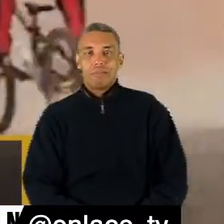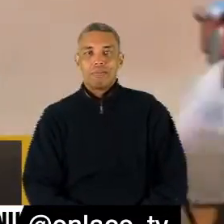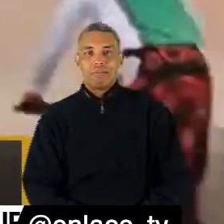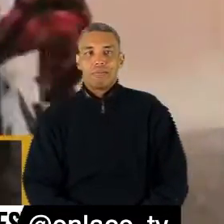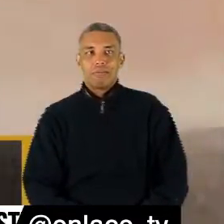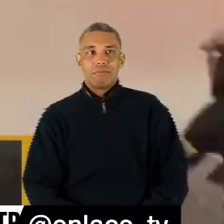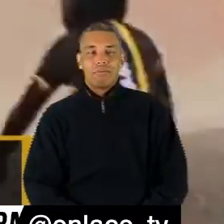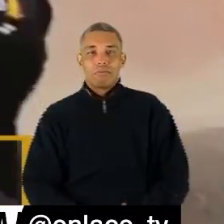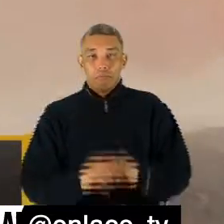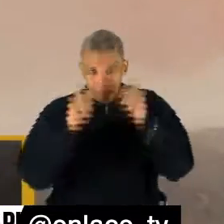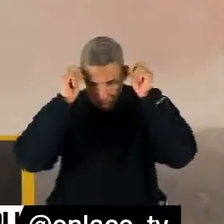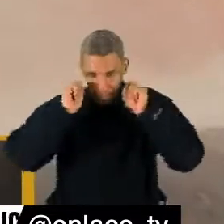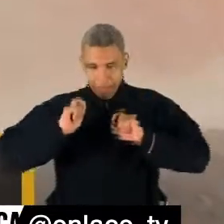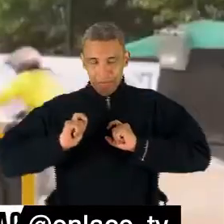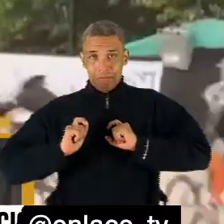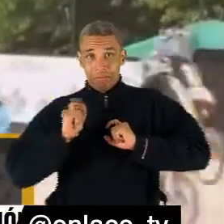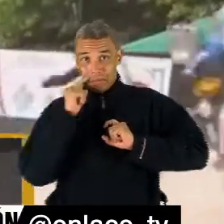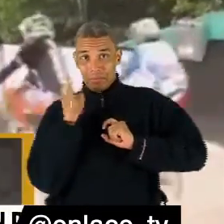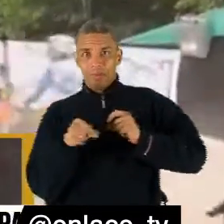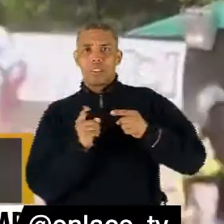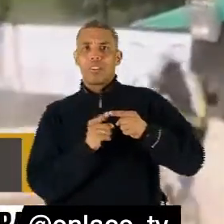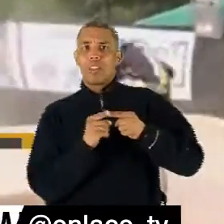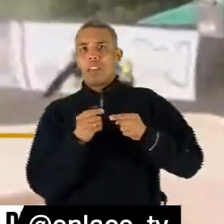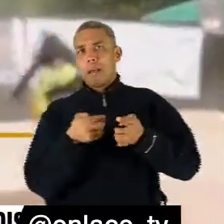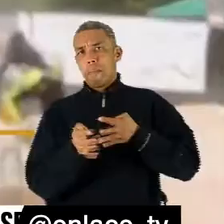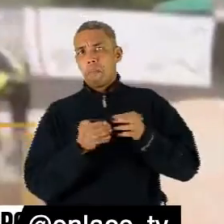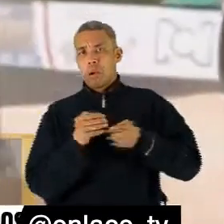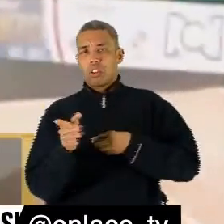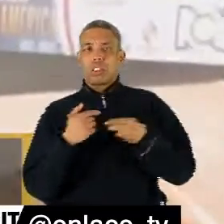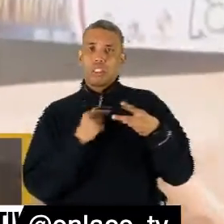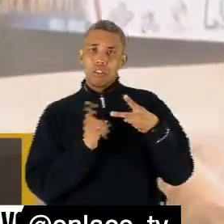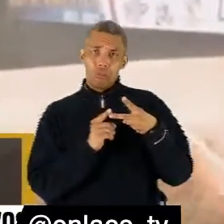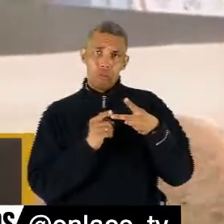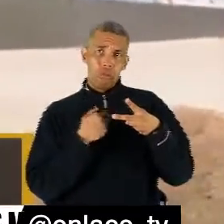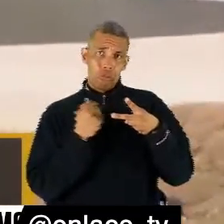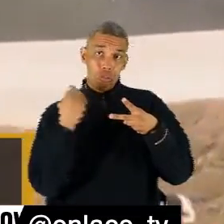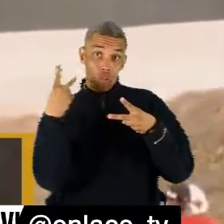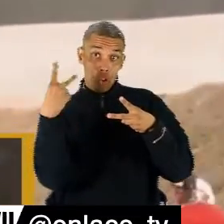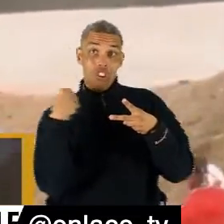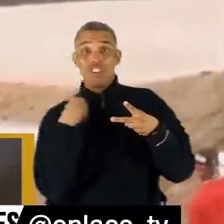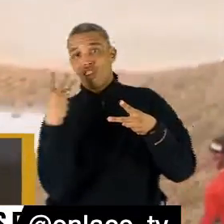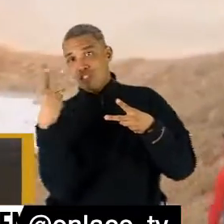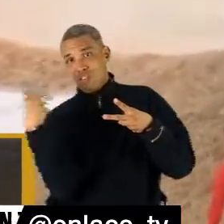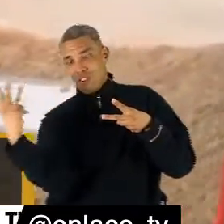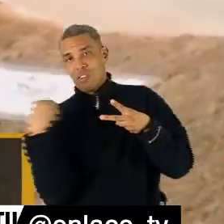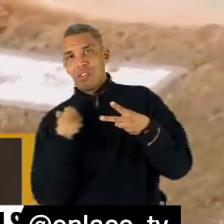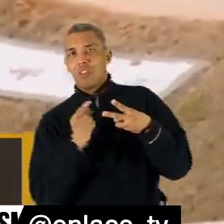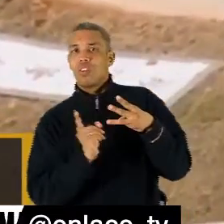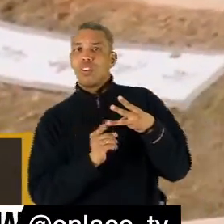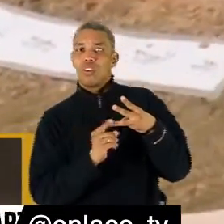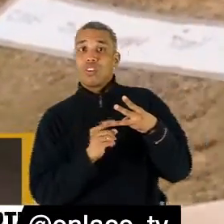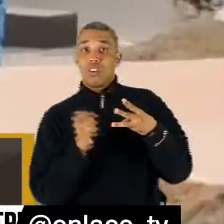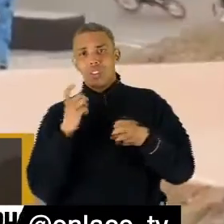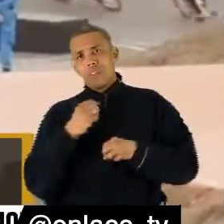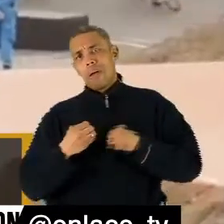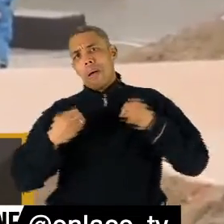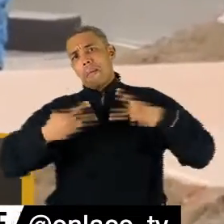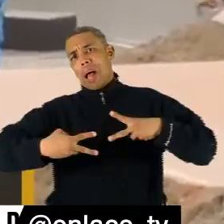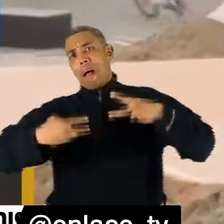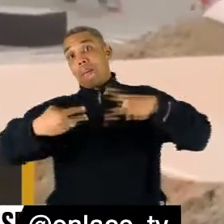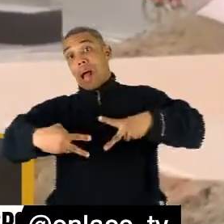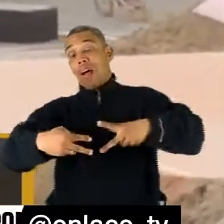Una medalla de bronce, 2W y 2 semifinales fueron los resultados obtenidos por parte de los pilotos barranqueños que participaron